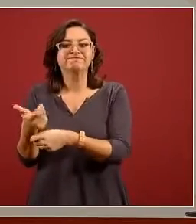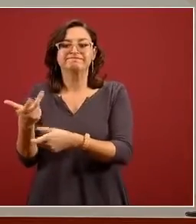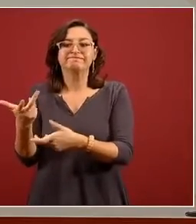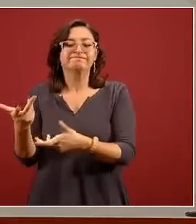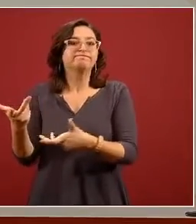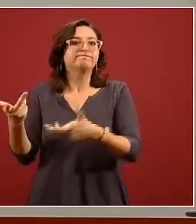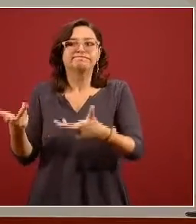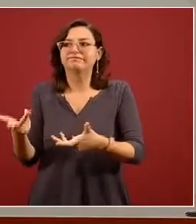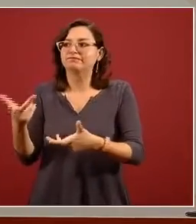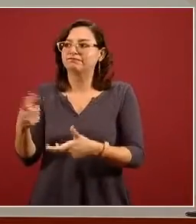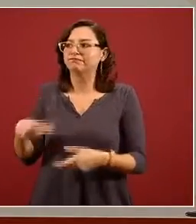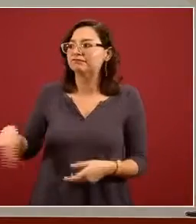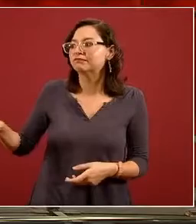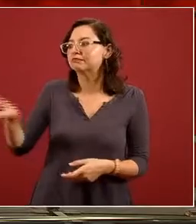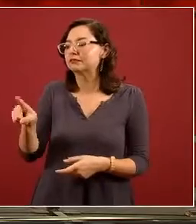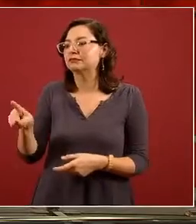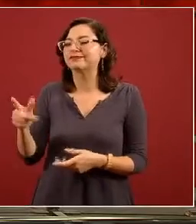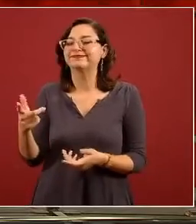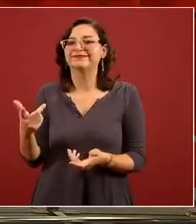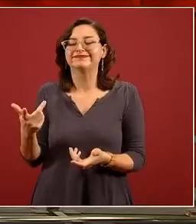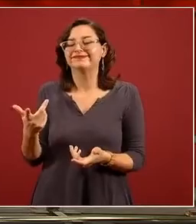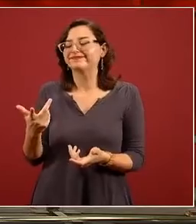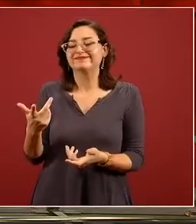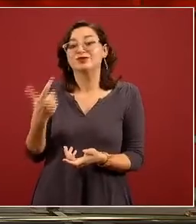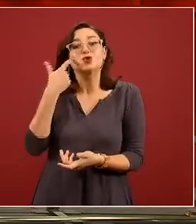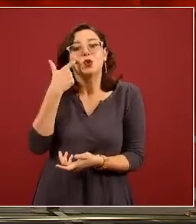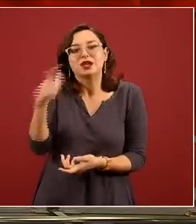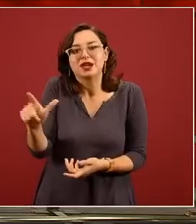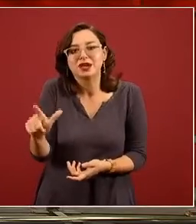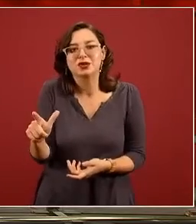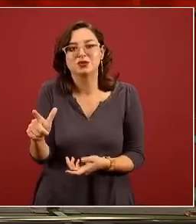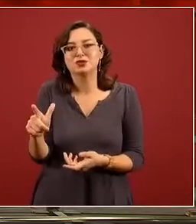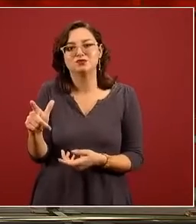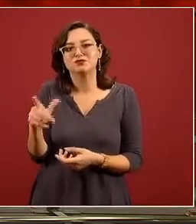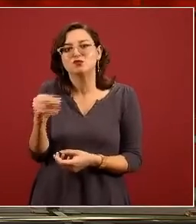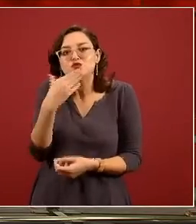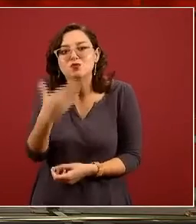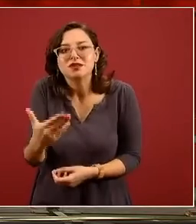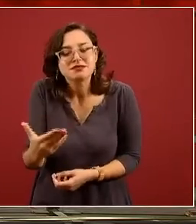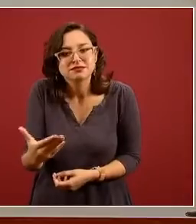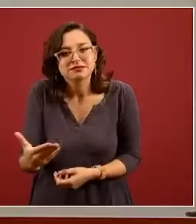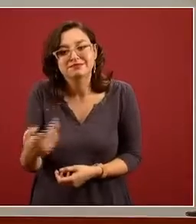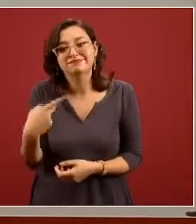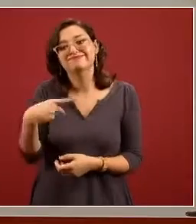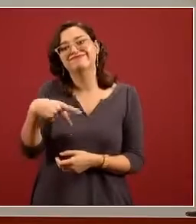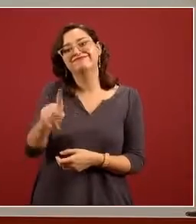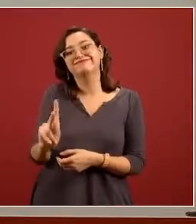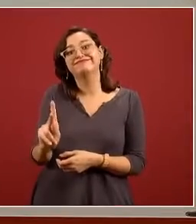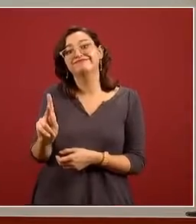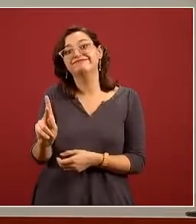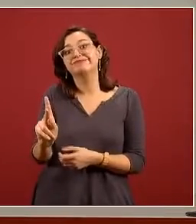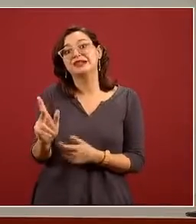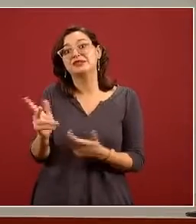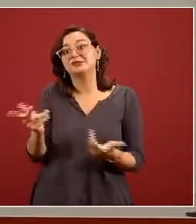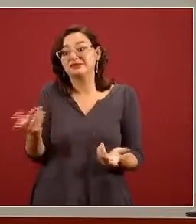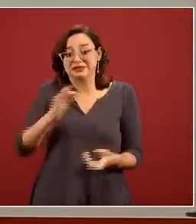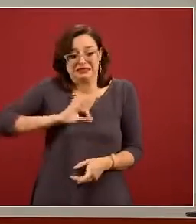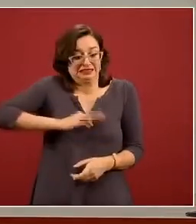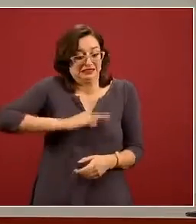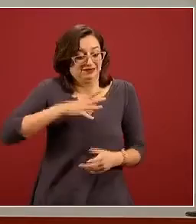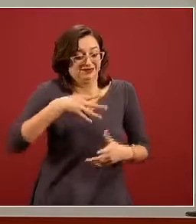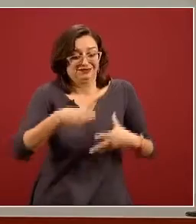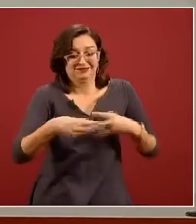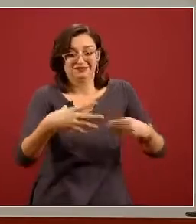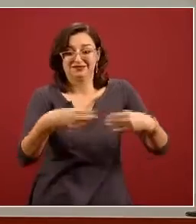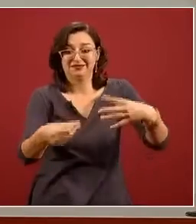lo están experimentando esta situación, no quisiéramos, no es deseable, pero del otro lado está la epidemia, y